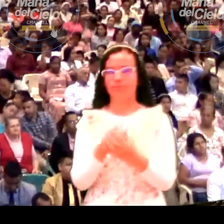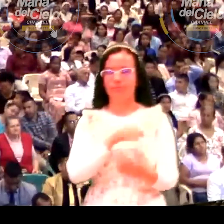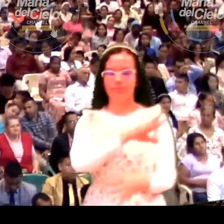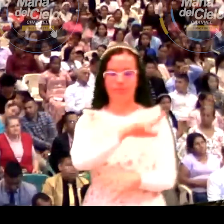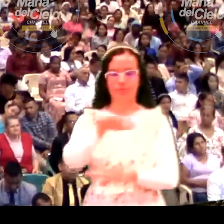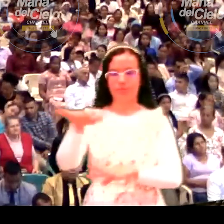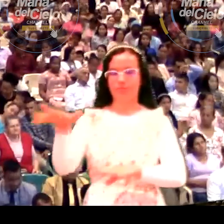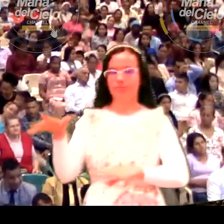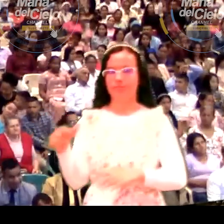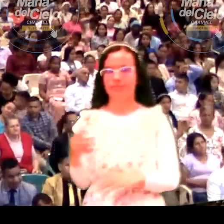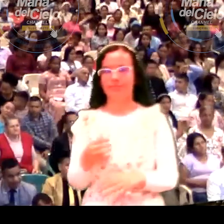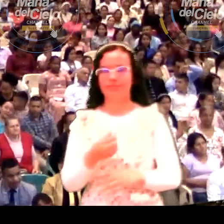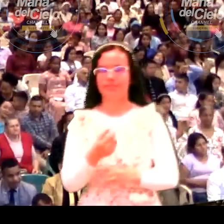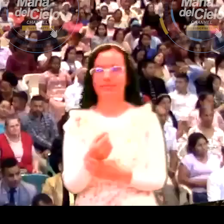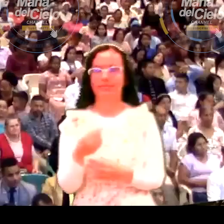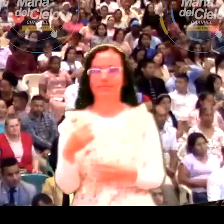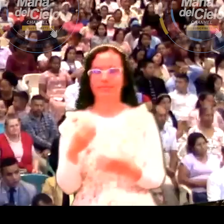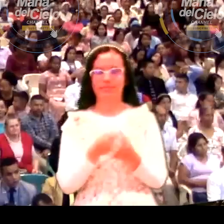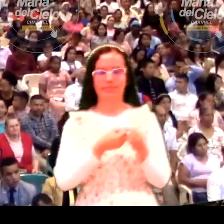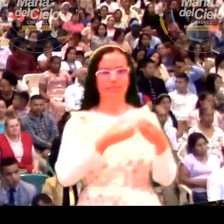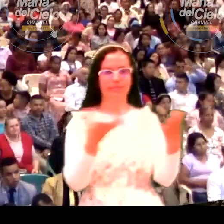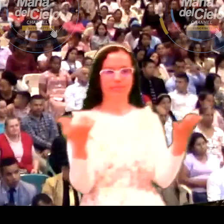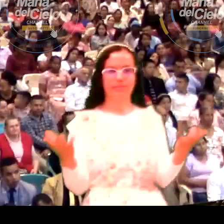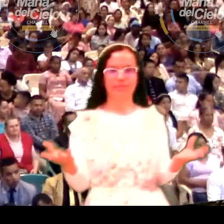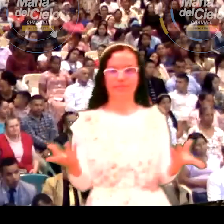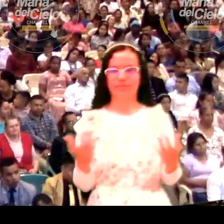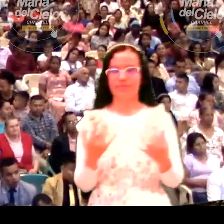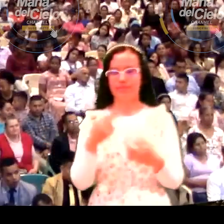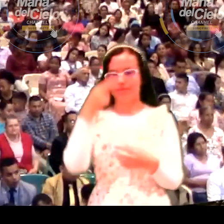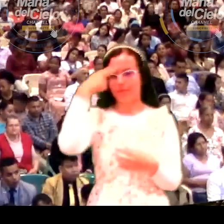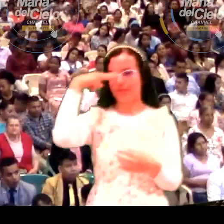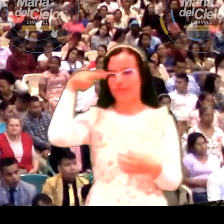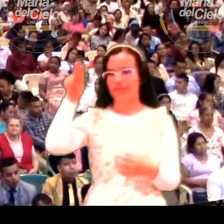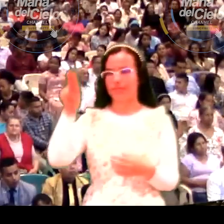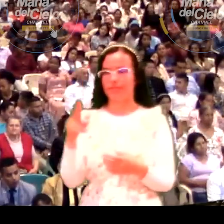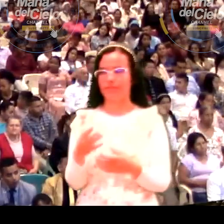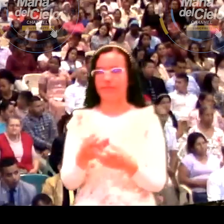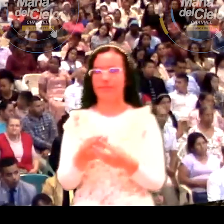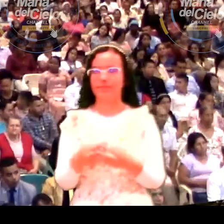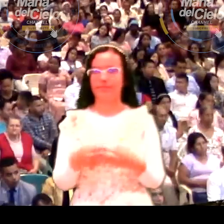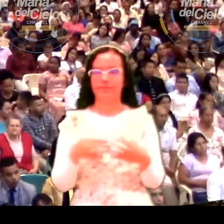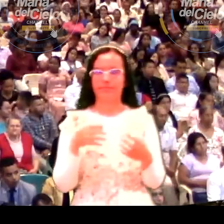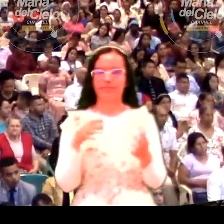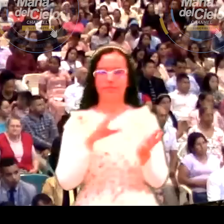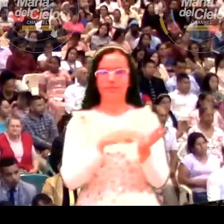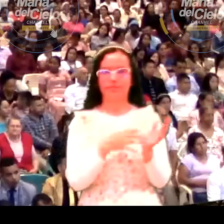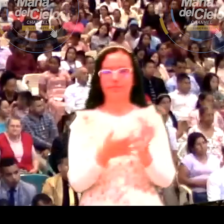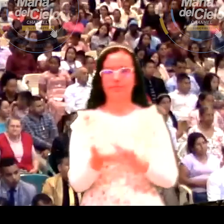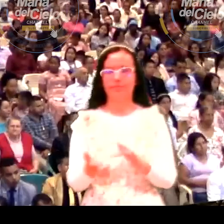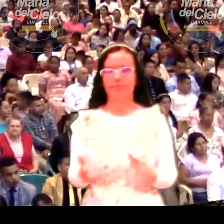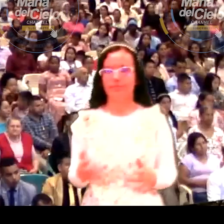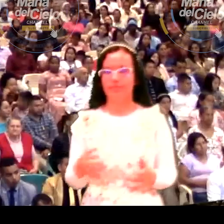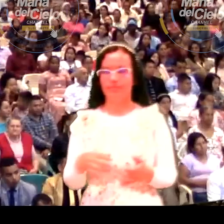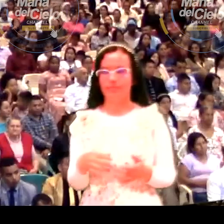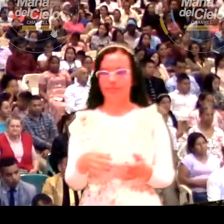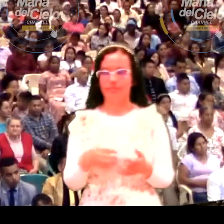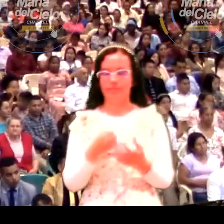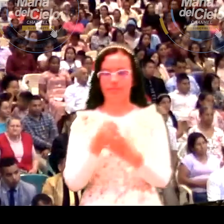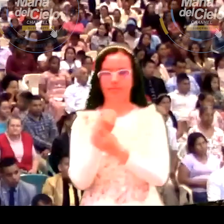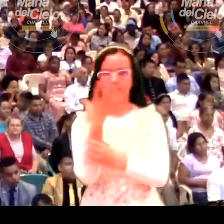podría contar su descendencia. O sea que si Dios quiere una nueva generación, si hubiera buscado dos